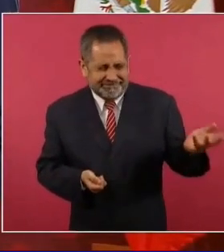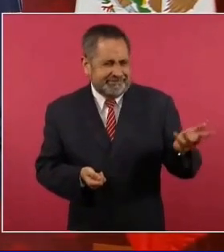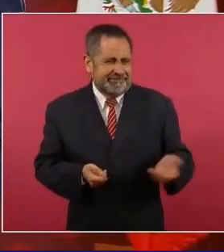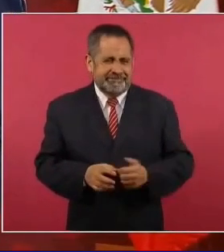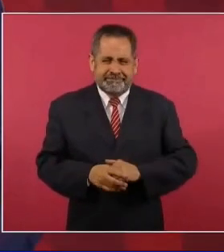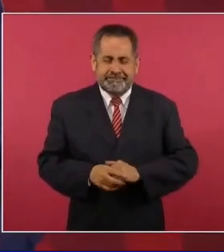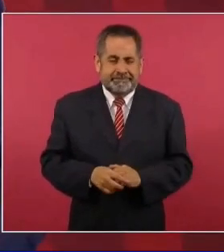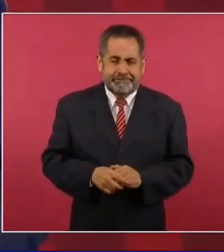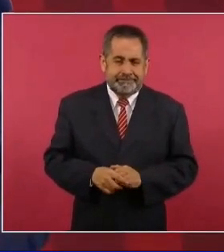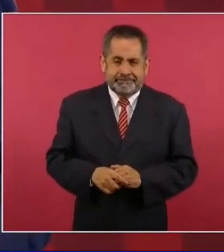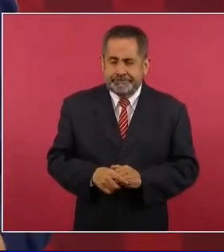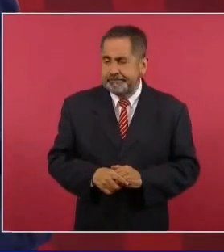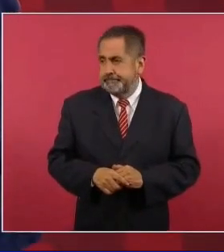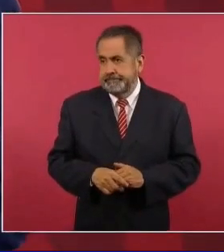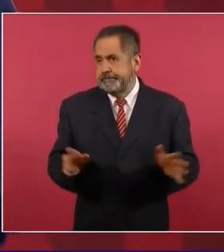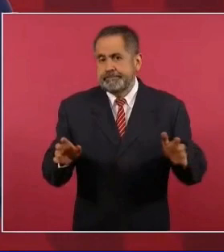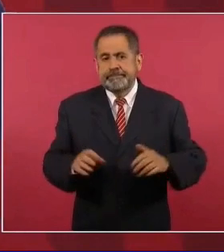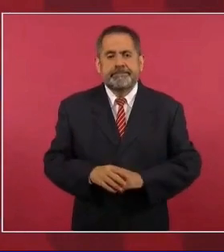para ahora